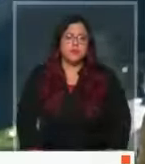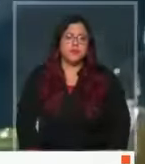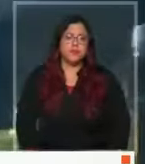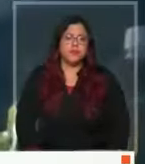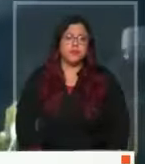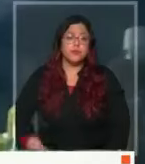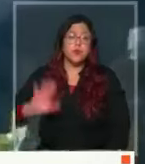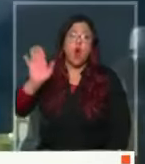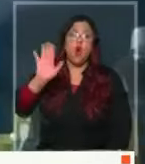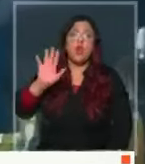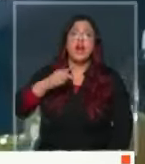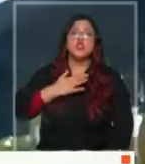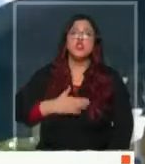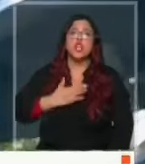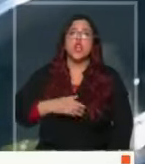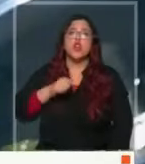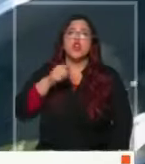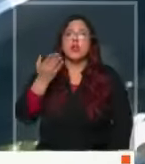Hola, quiero